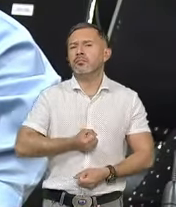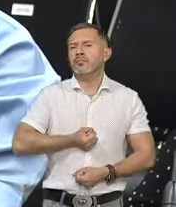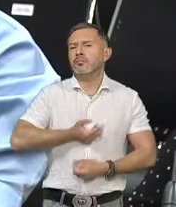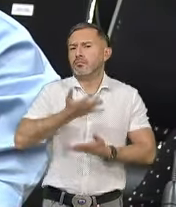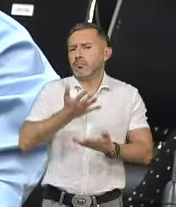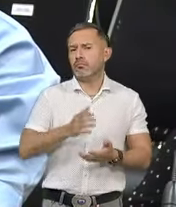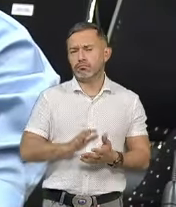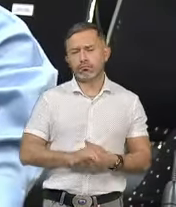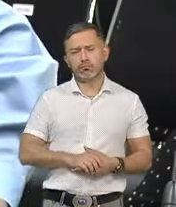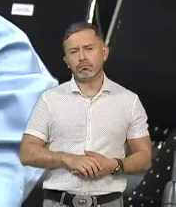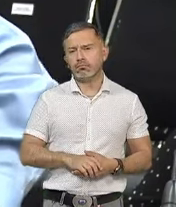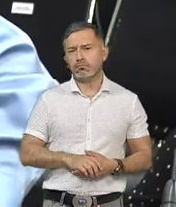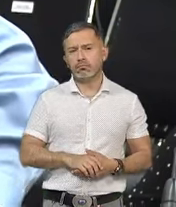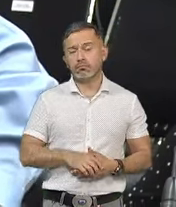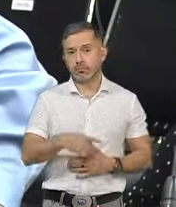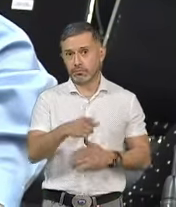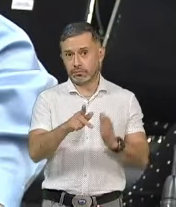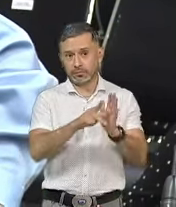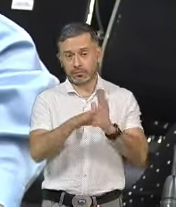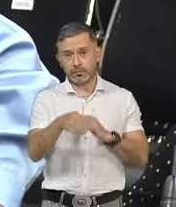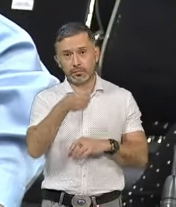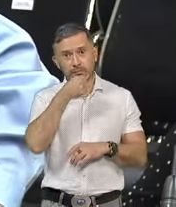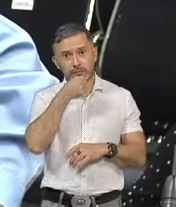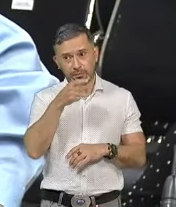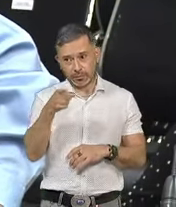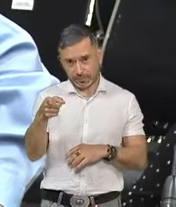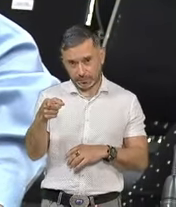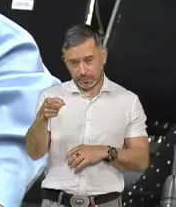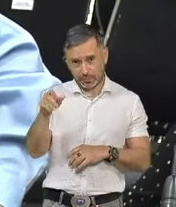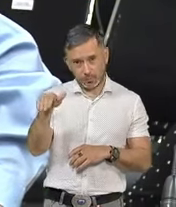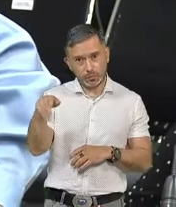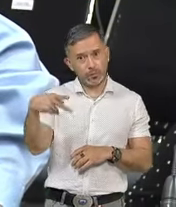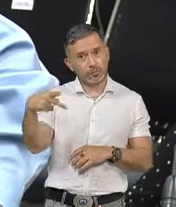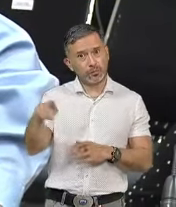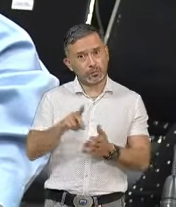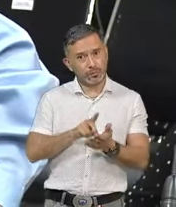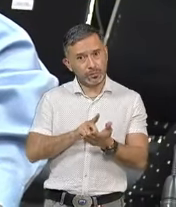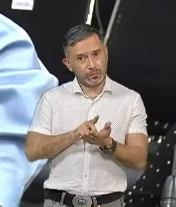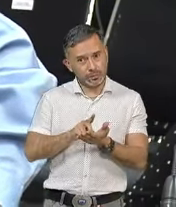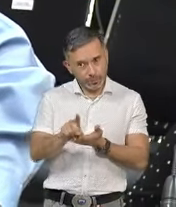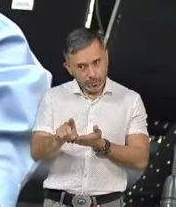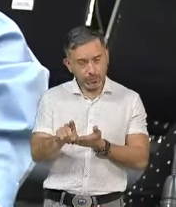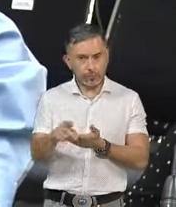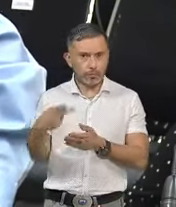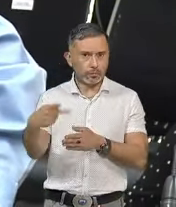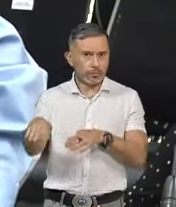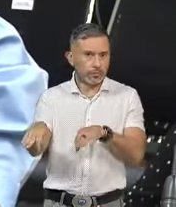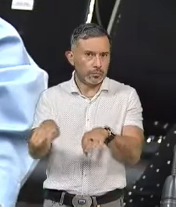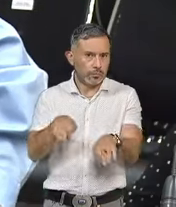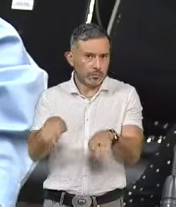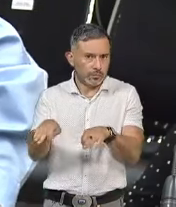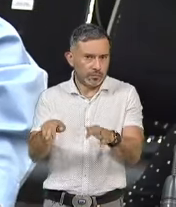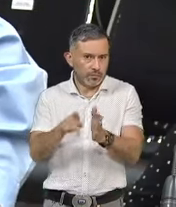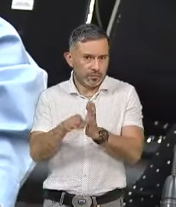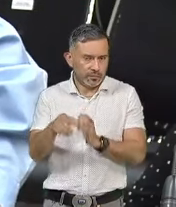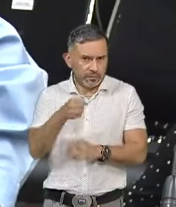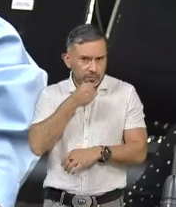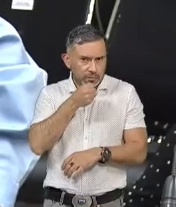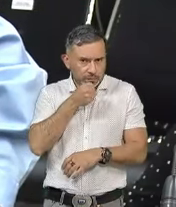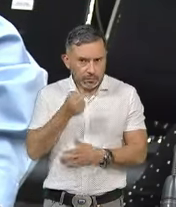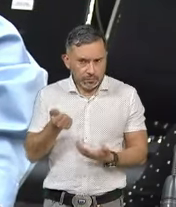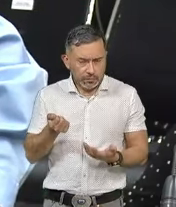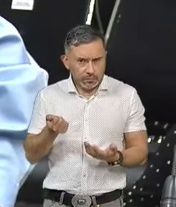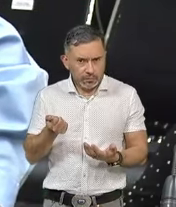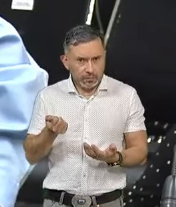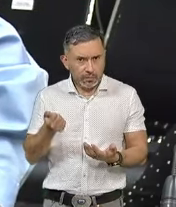periodista que no ejerza el derecho y el noble oficio del periodismo de